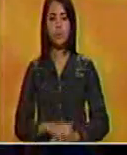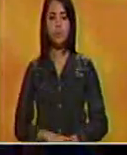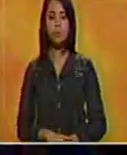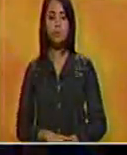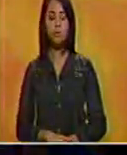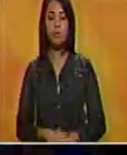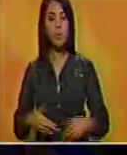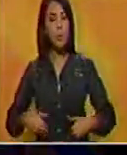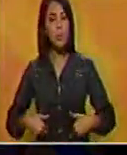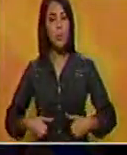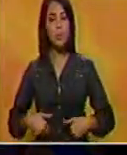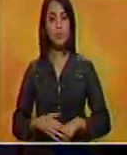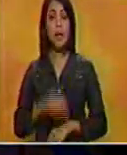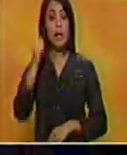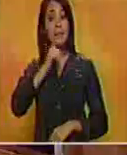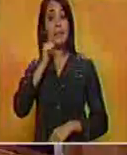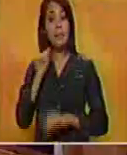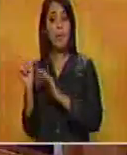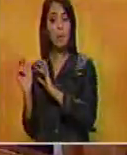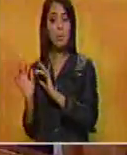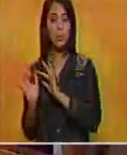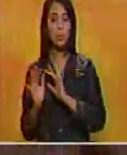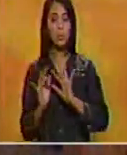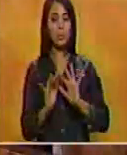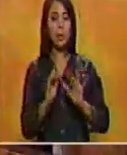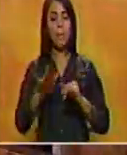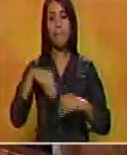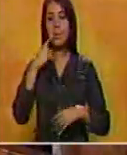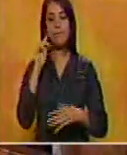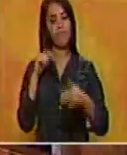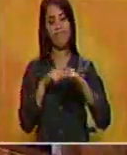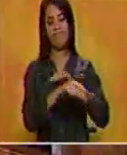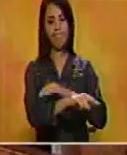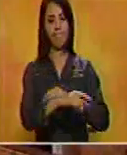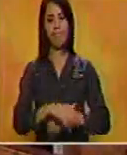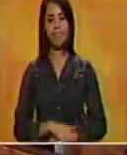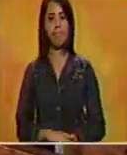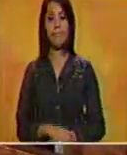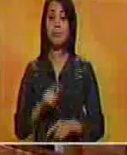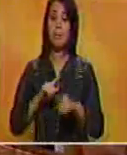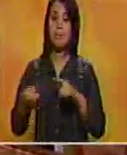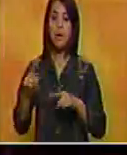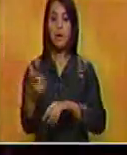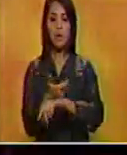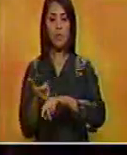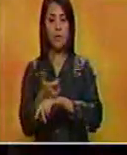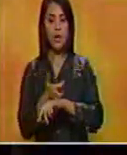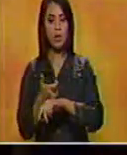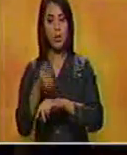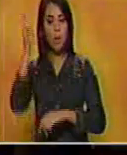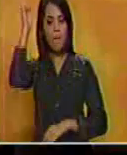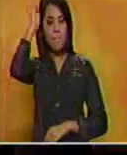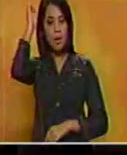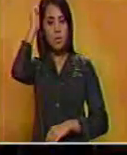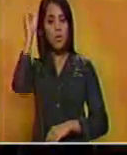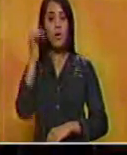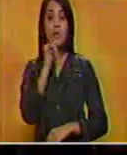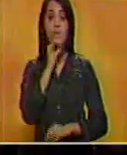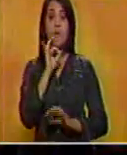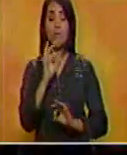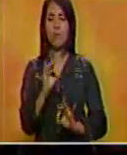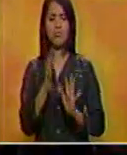este sábado seguían llegando más, pero no podían ingresar. Sin embargo, el gobierno peruano les dio una